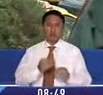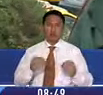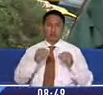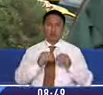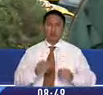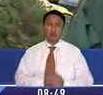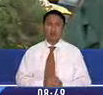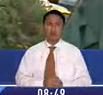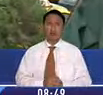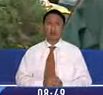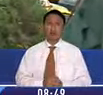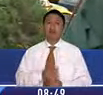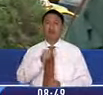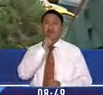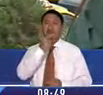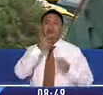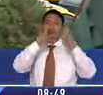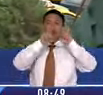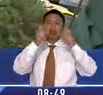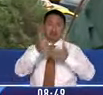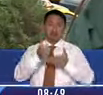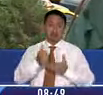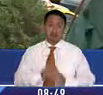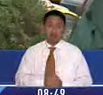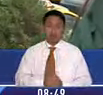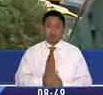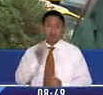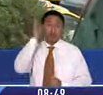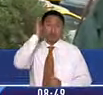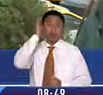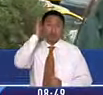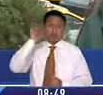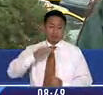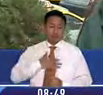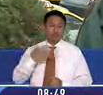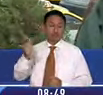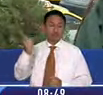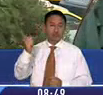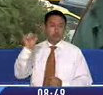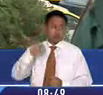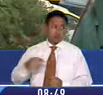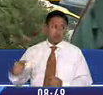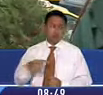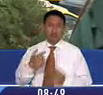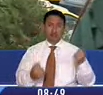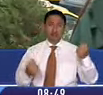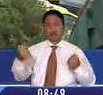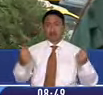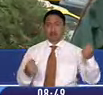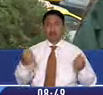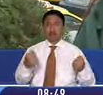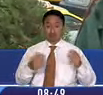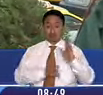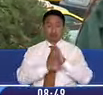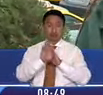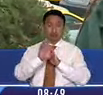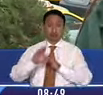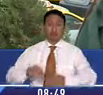nos ayude en alguna empresa, alguna cosa. O sea, como mujeres tenemos igual derechos para a salir